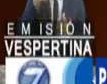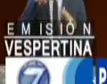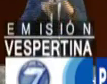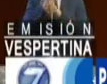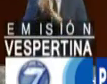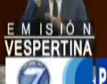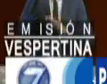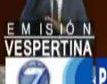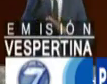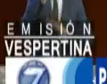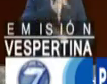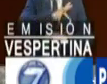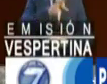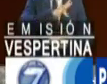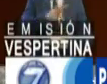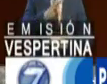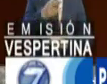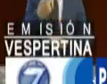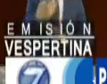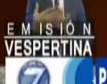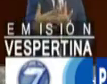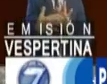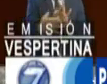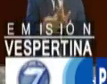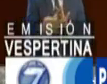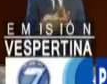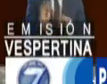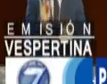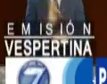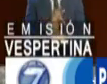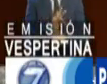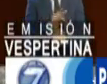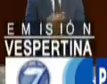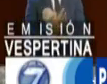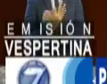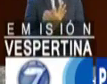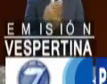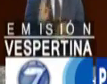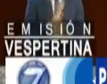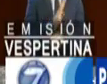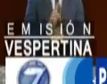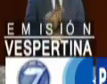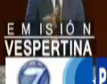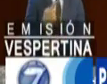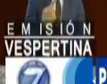que el mismo sea del mayor beneficio para nuestros países.